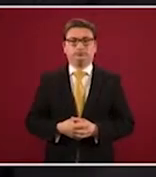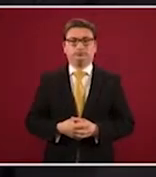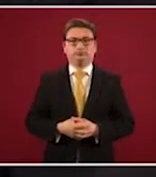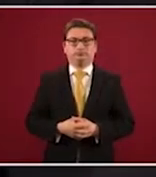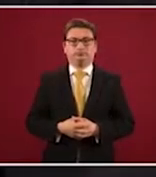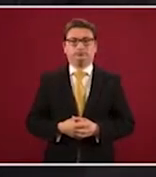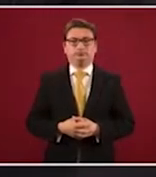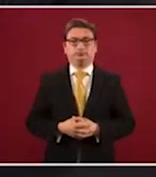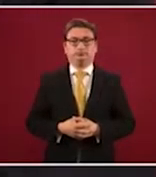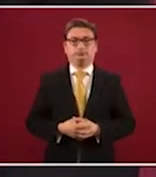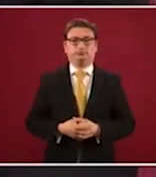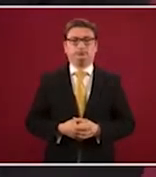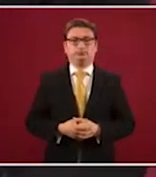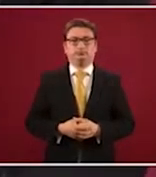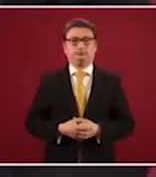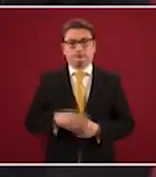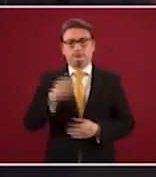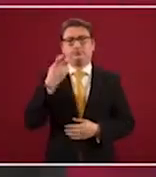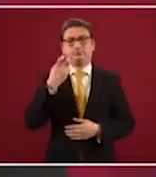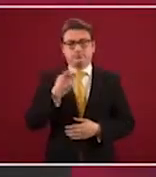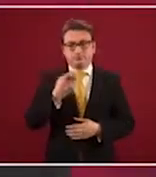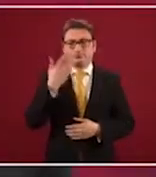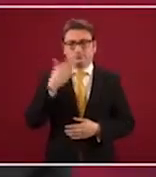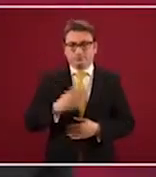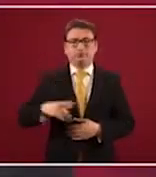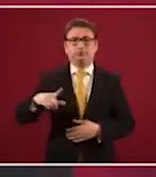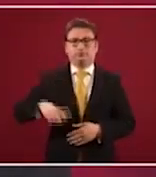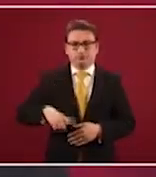sí es importante la voluntad política y